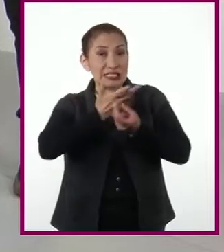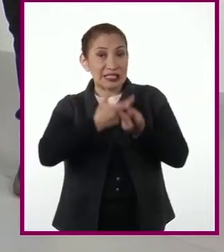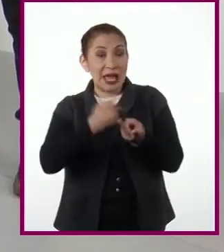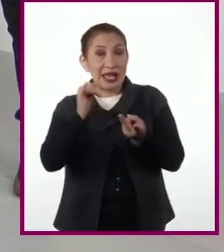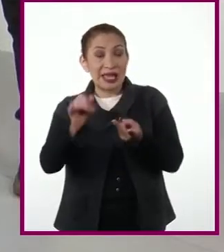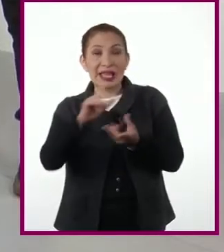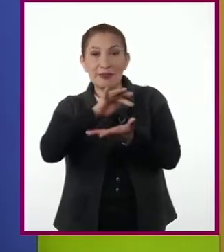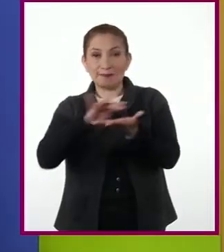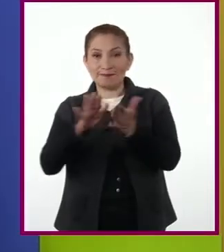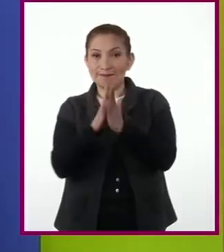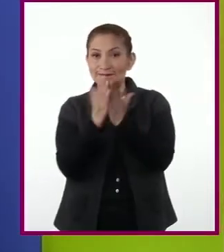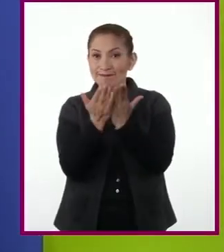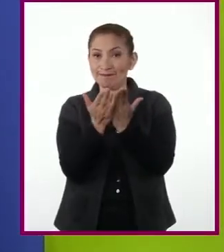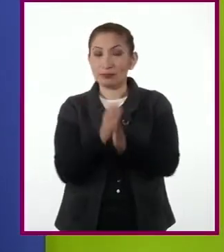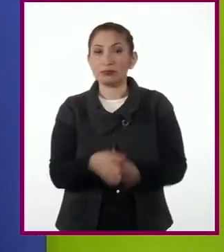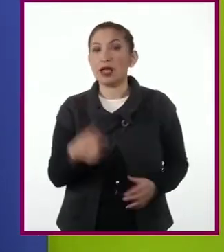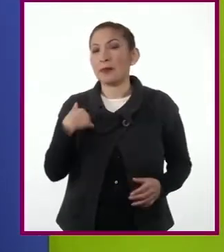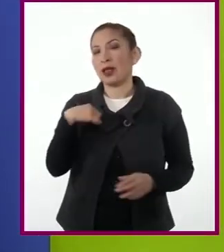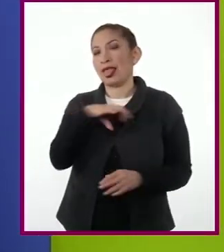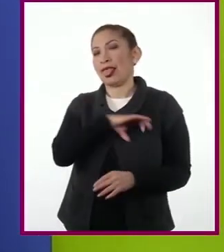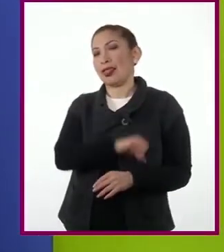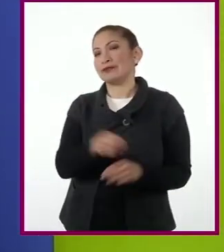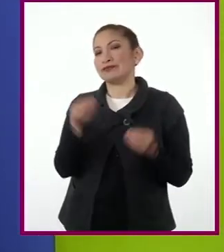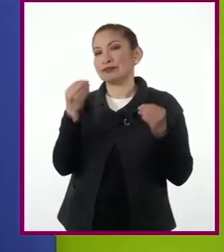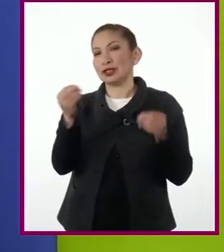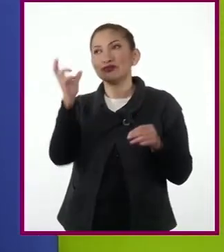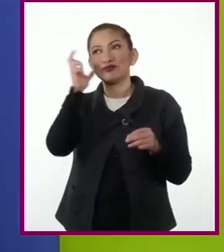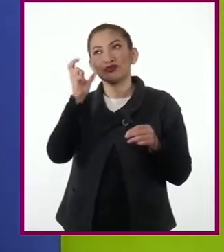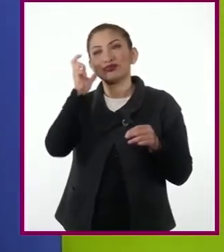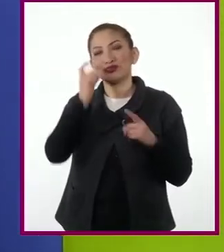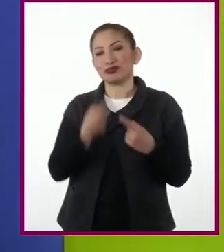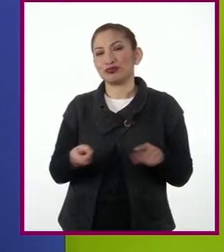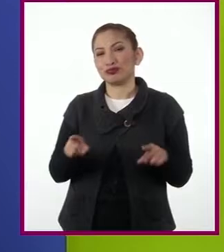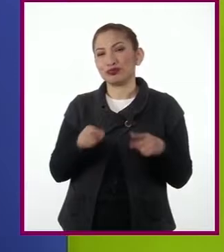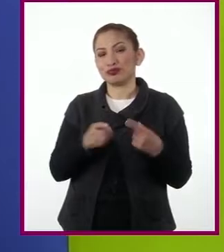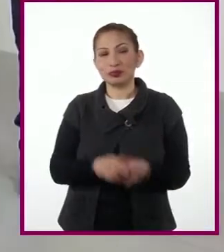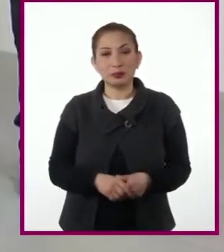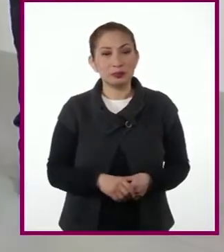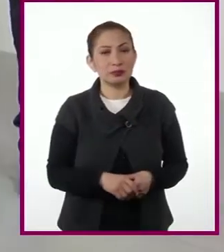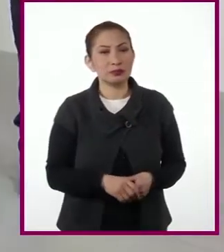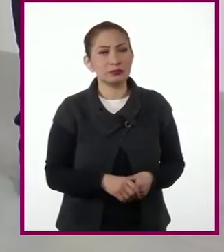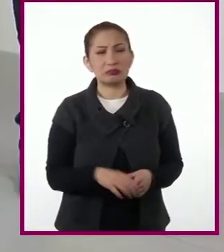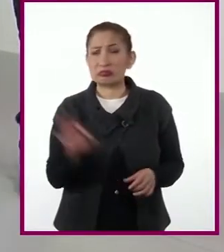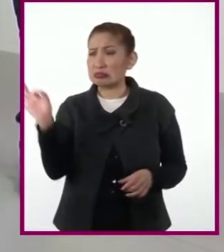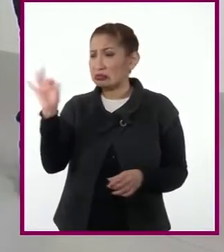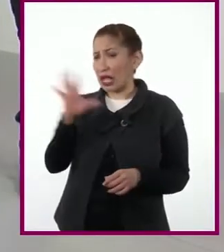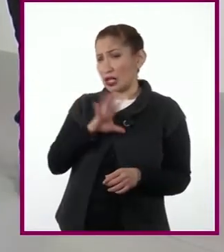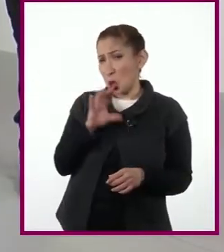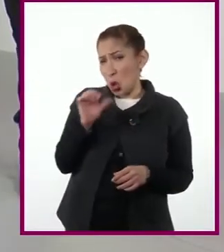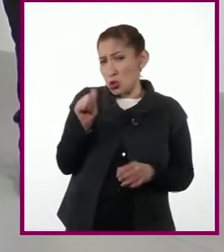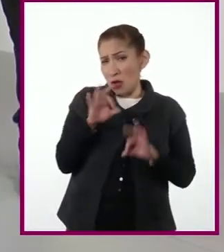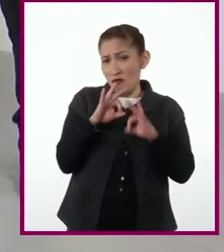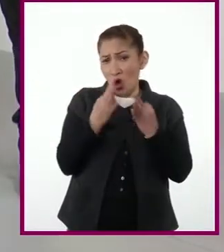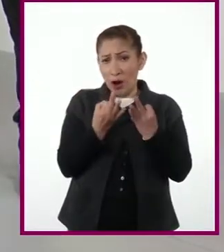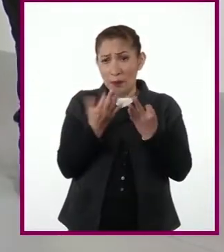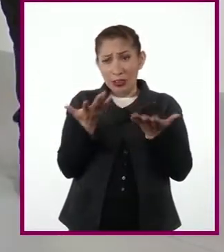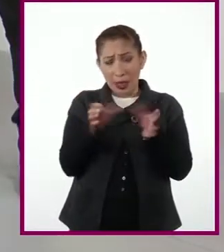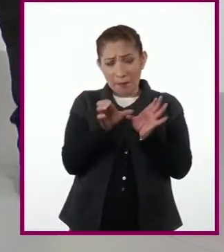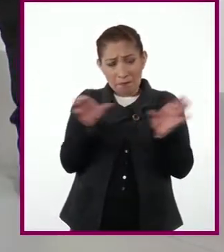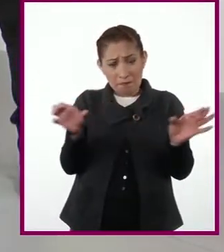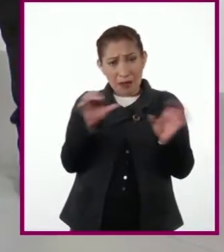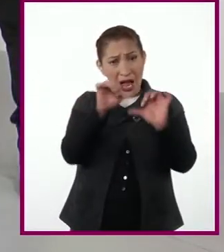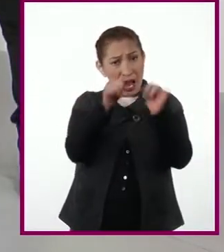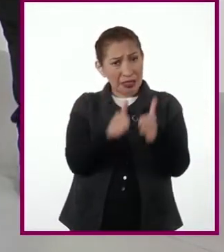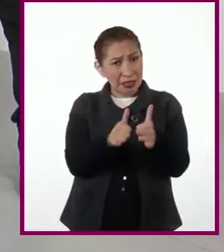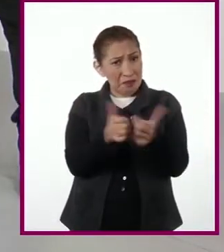la literatura. A mí me gusta mucho escuchar música. ¿Habría alguna otra forma de dividir las